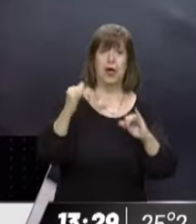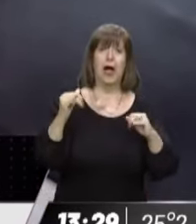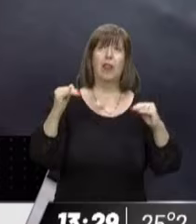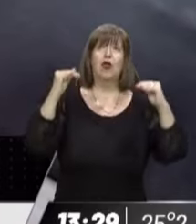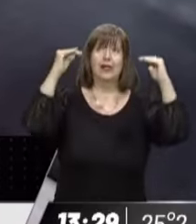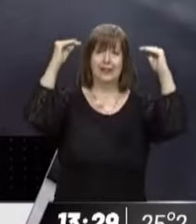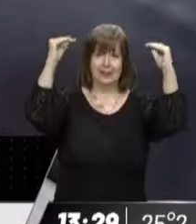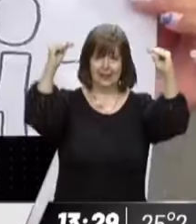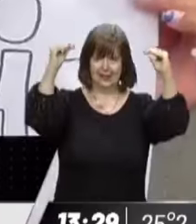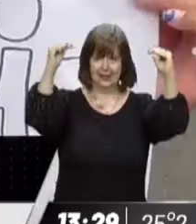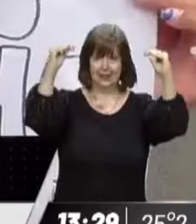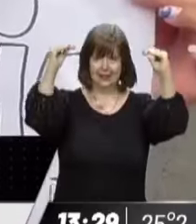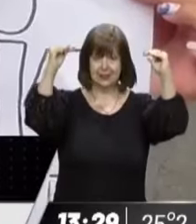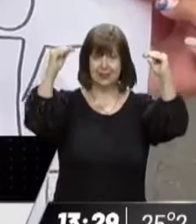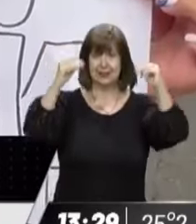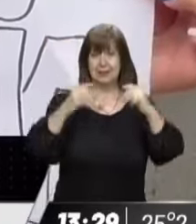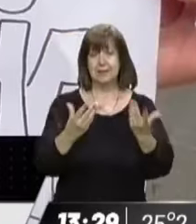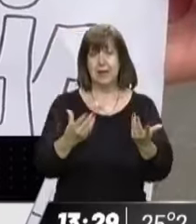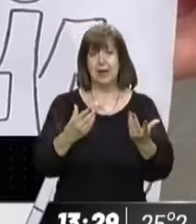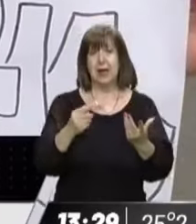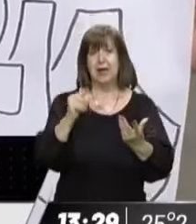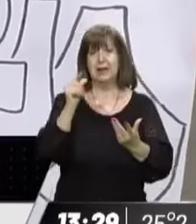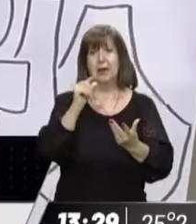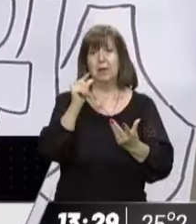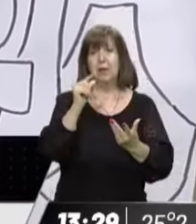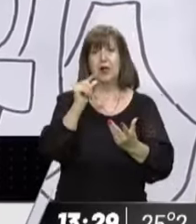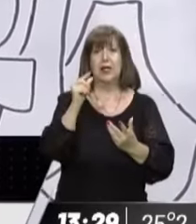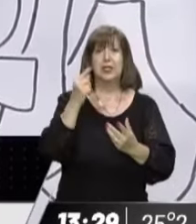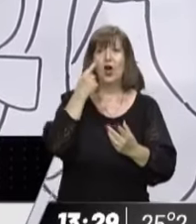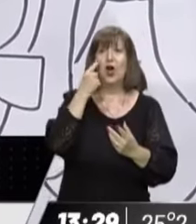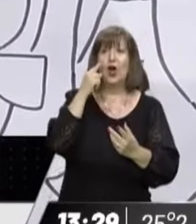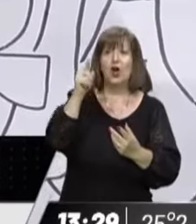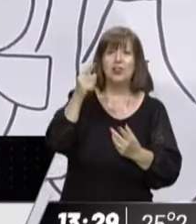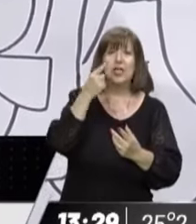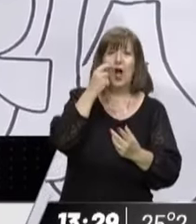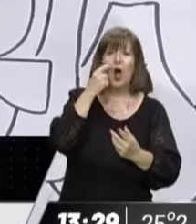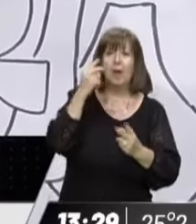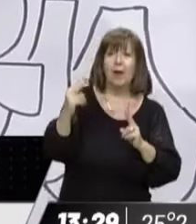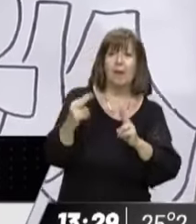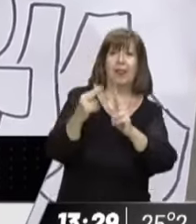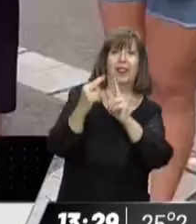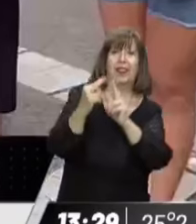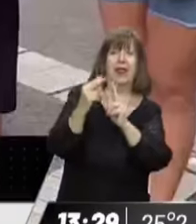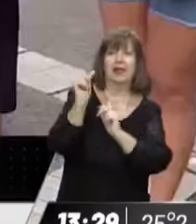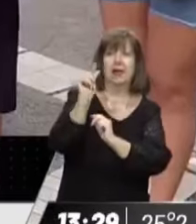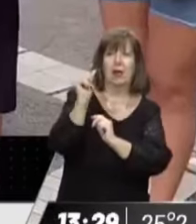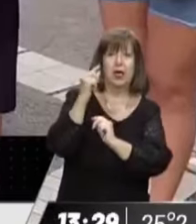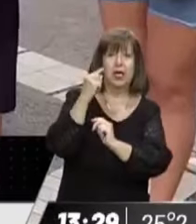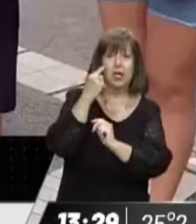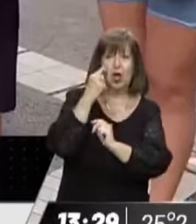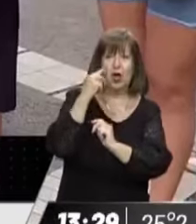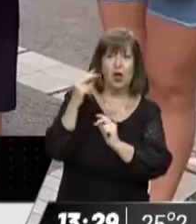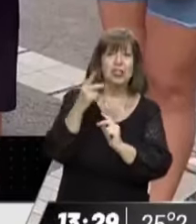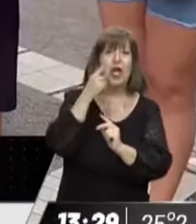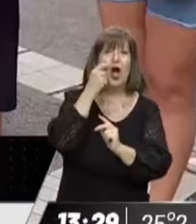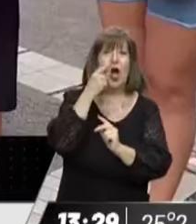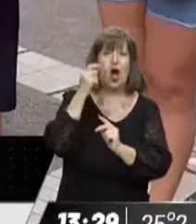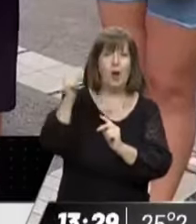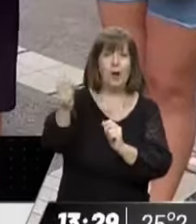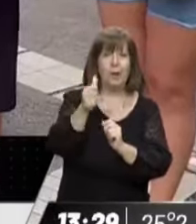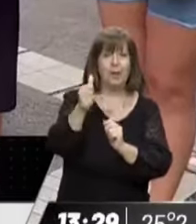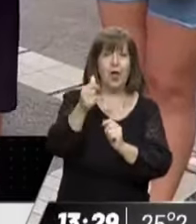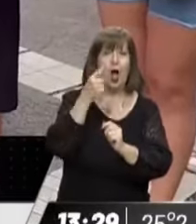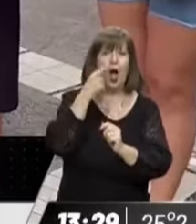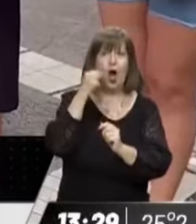adolescentes. Hacía poco que lo conocía a ellos. ¿Victoria le había comentado algo? Sí, era un